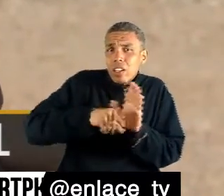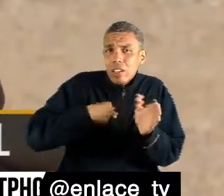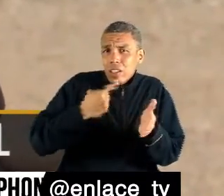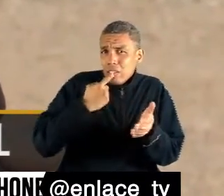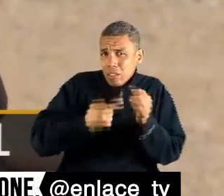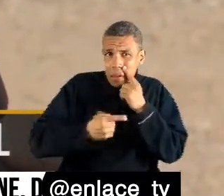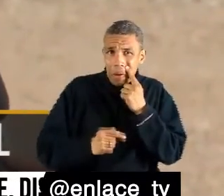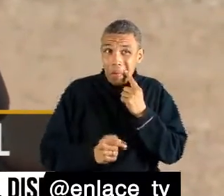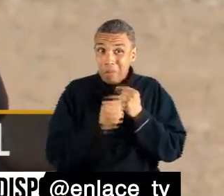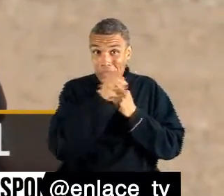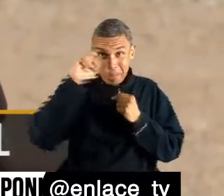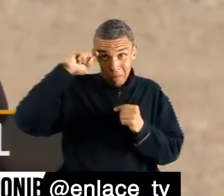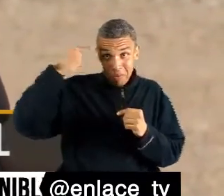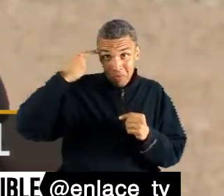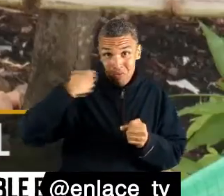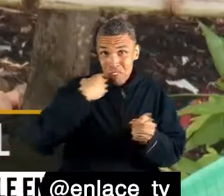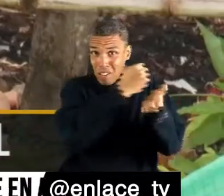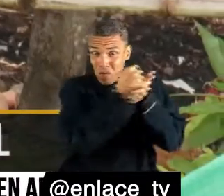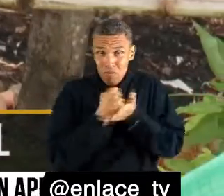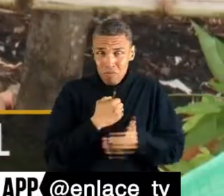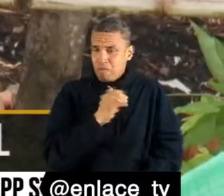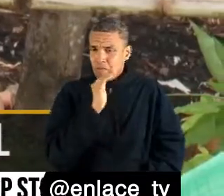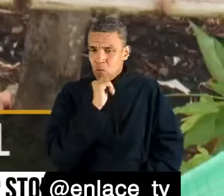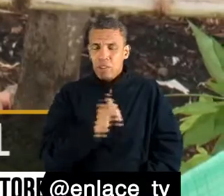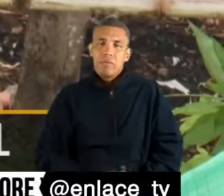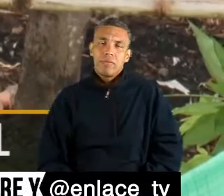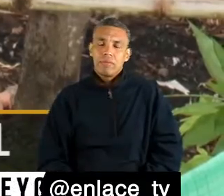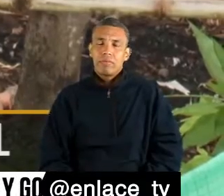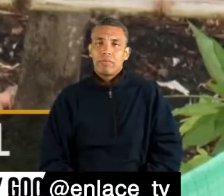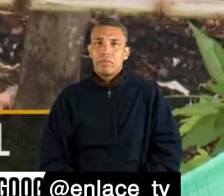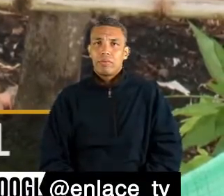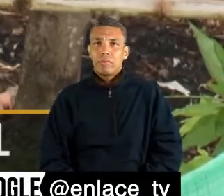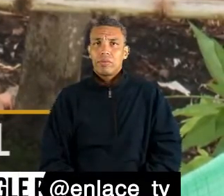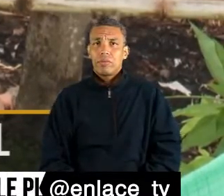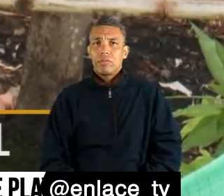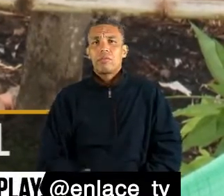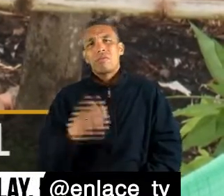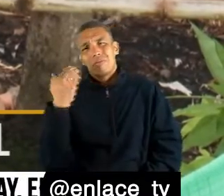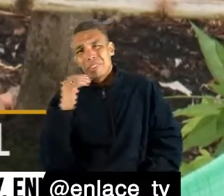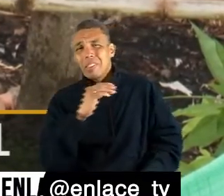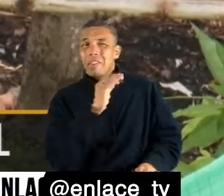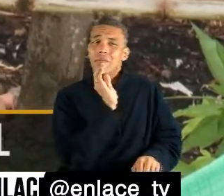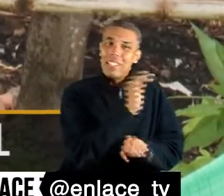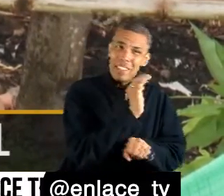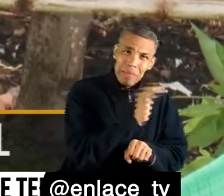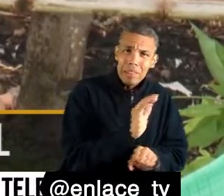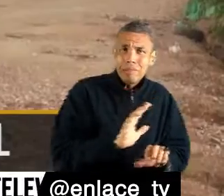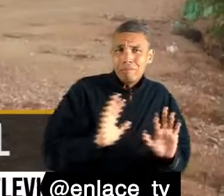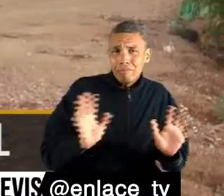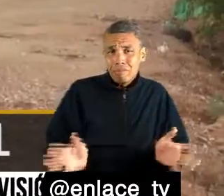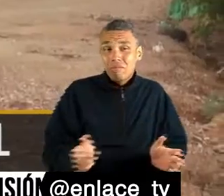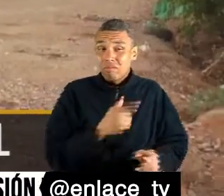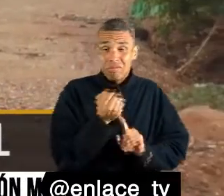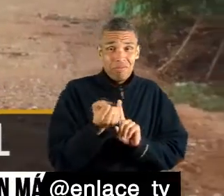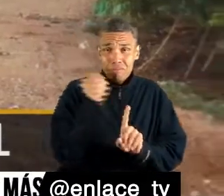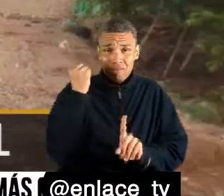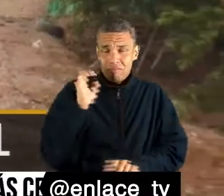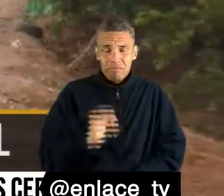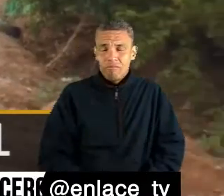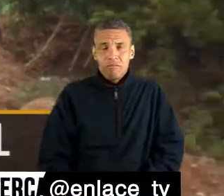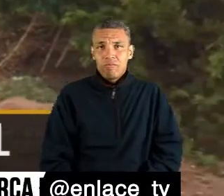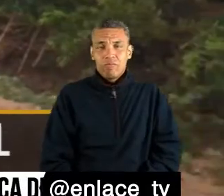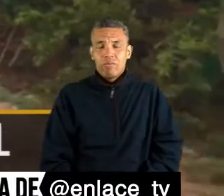en el mismo nivel de la sociedad colombiana. Sostiene el denunciante que a pesar de sus reclamos para el pago de la indemnización correspondiente, no ha sido posible